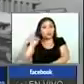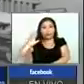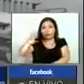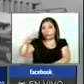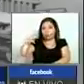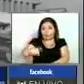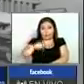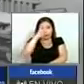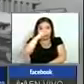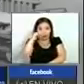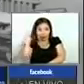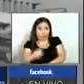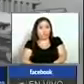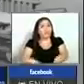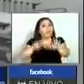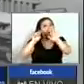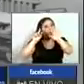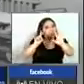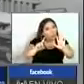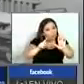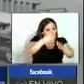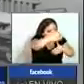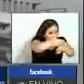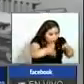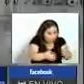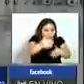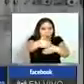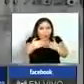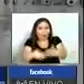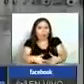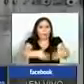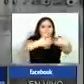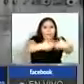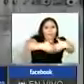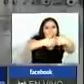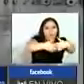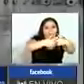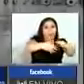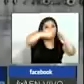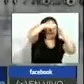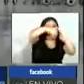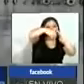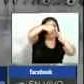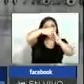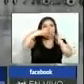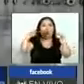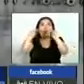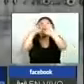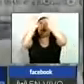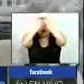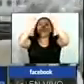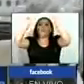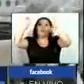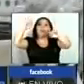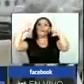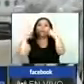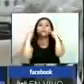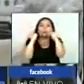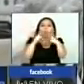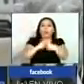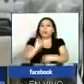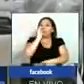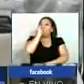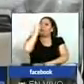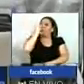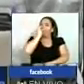seis subestaciones y plantas eléctricas, además de equipo de aire y oxígeno. La inversión